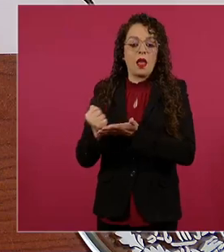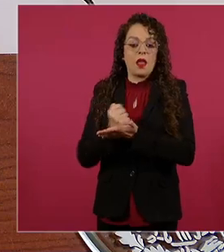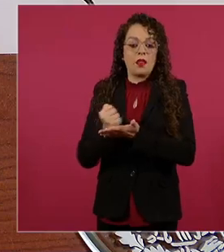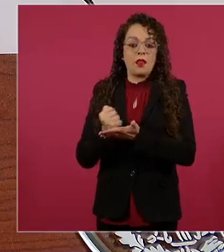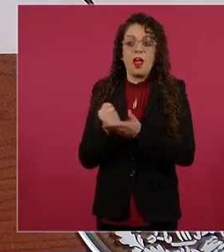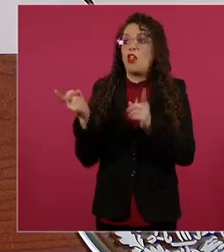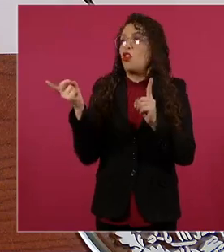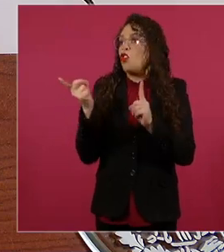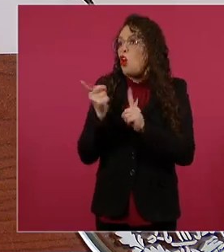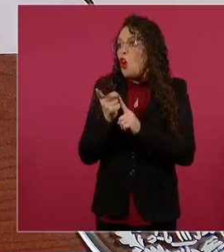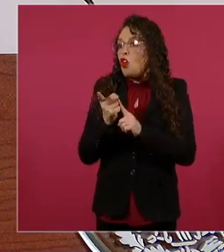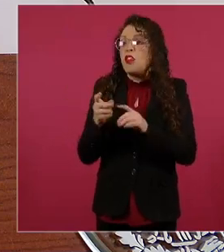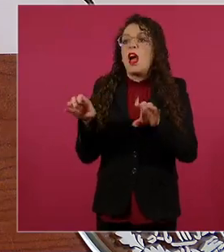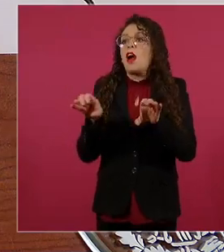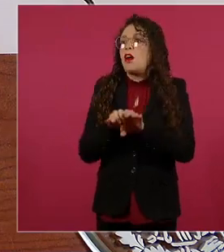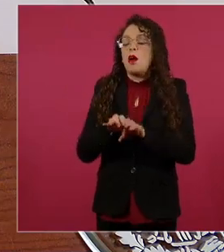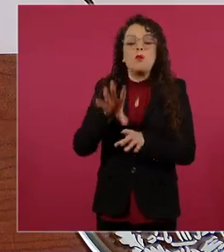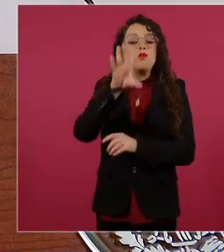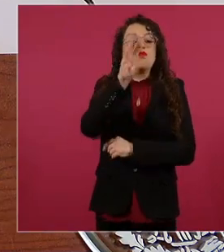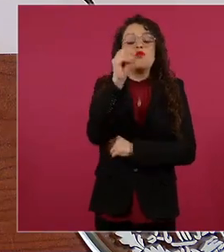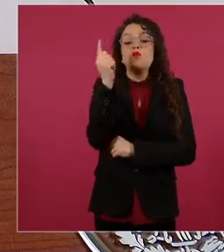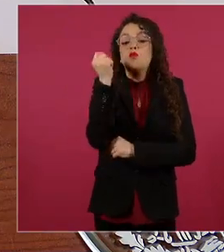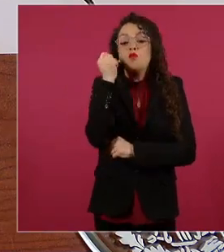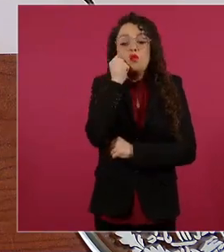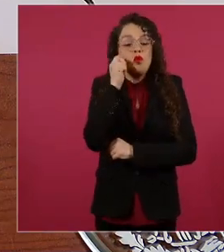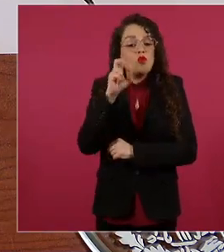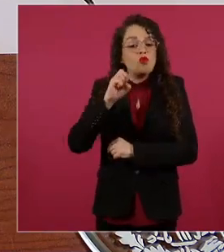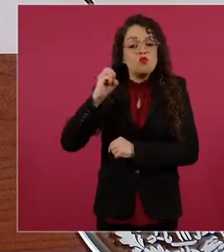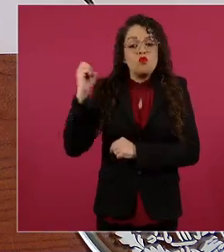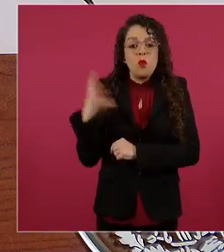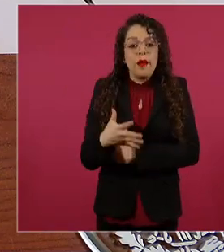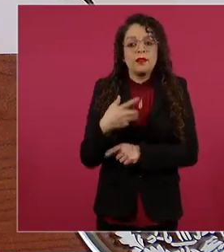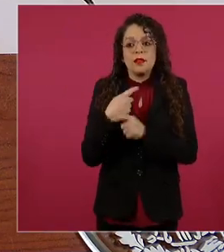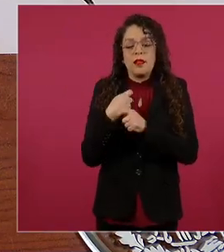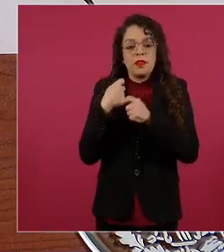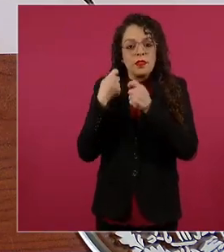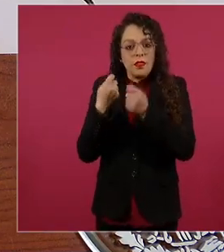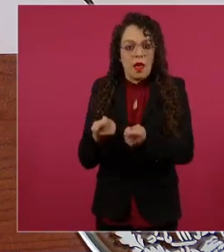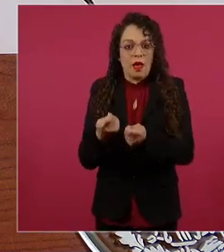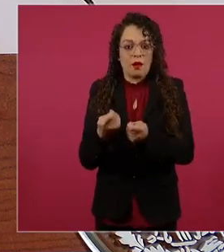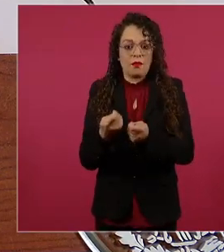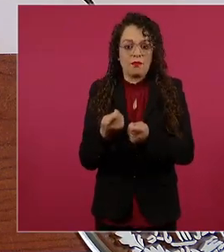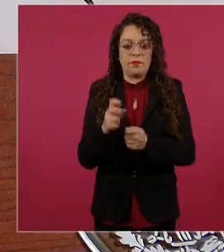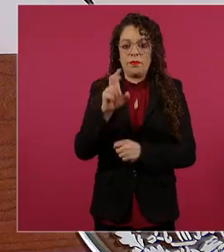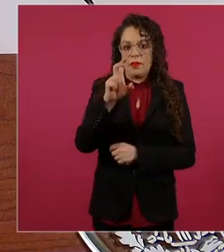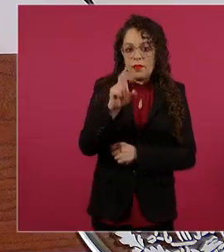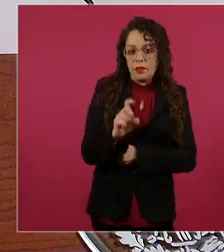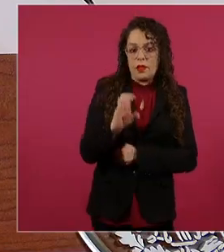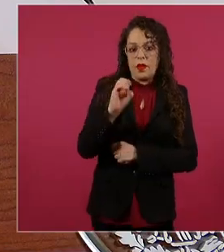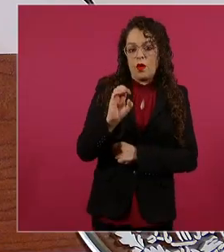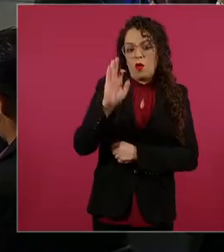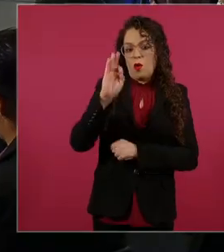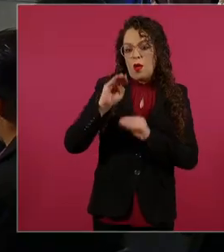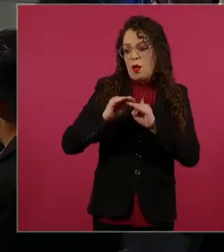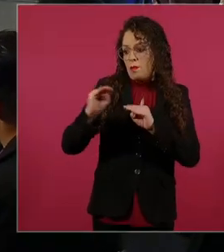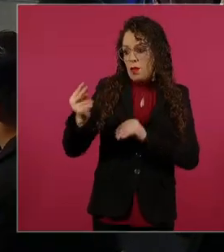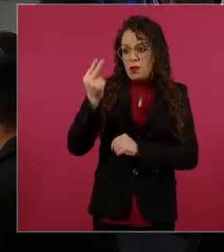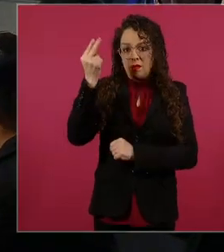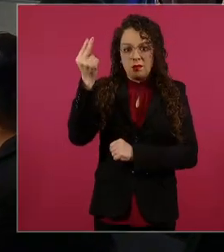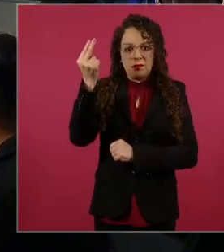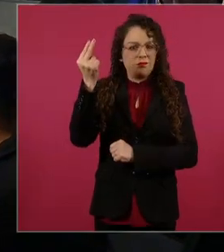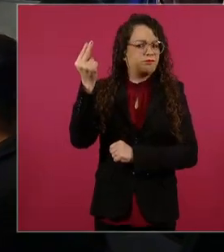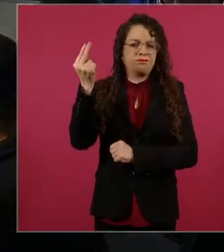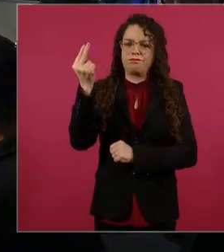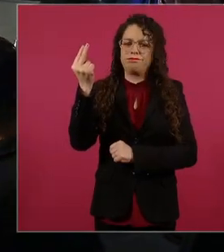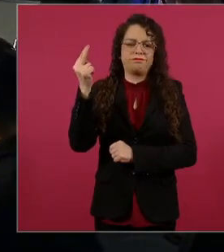fuera y en las condiciones vivienda de 30, 40 metros cuadrados. Ese no es el objetivo de